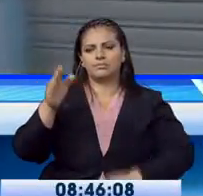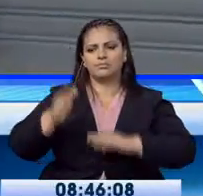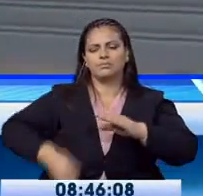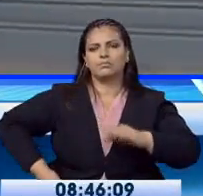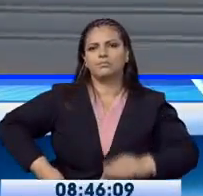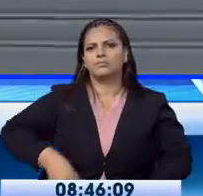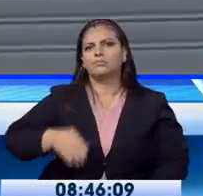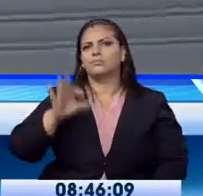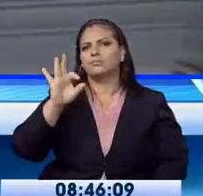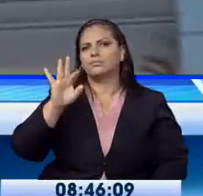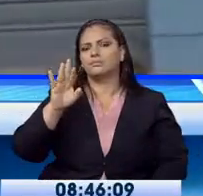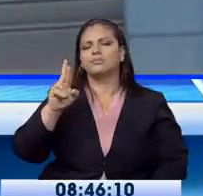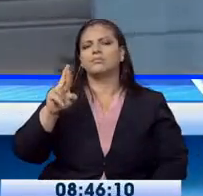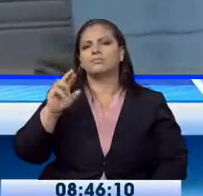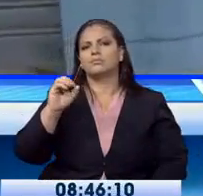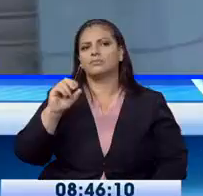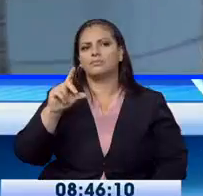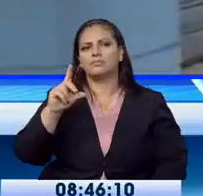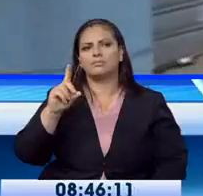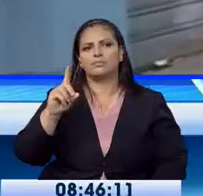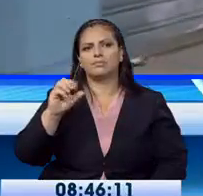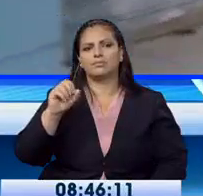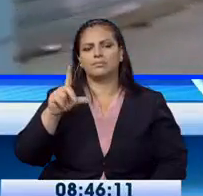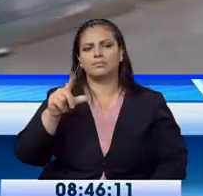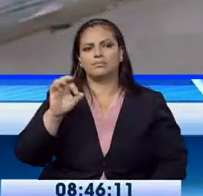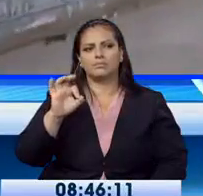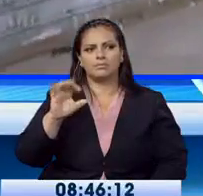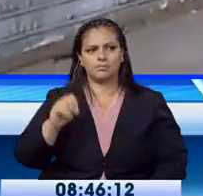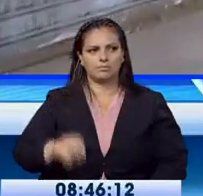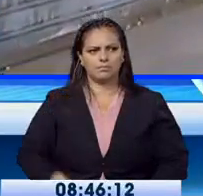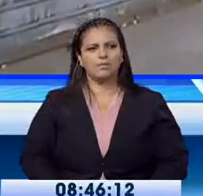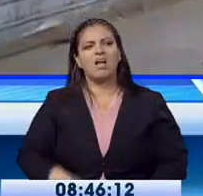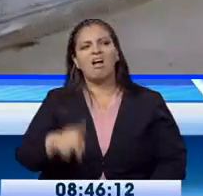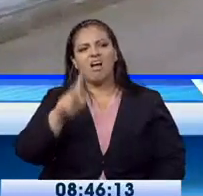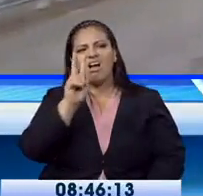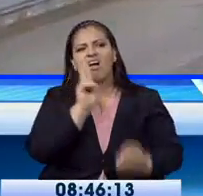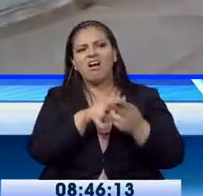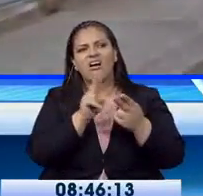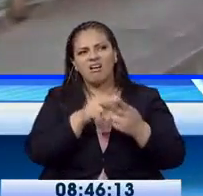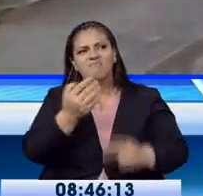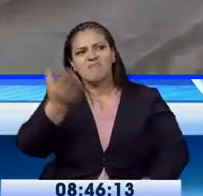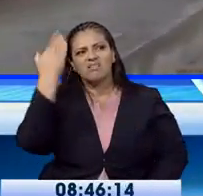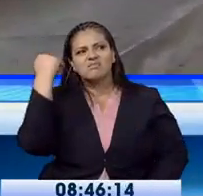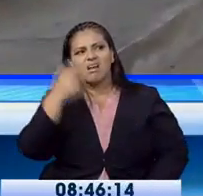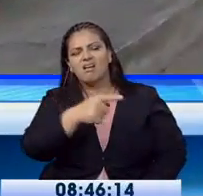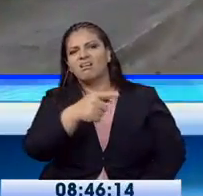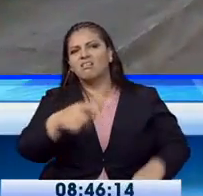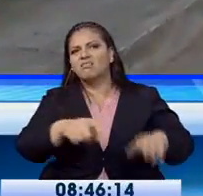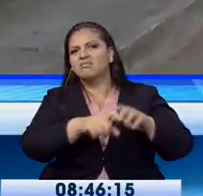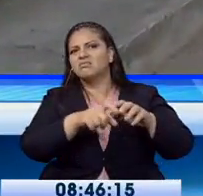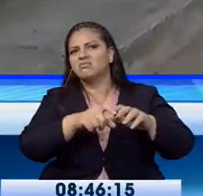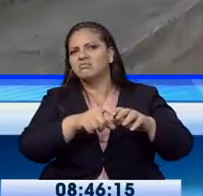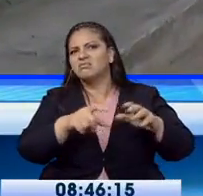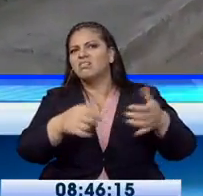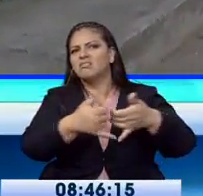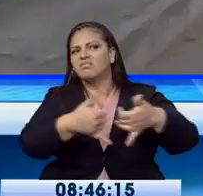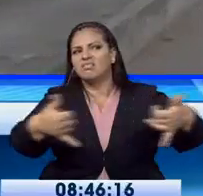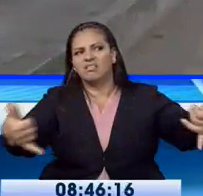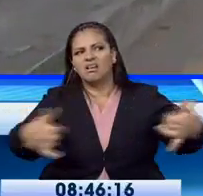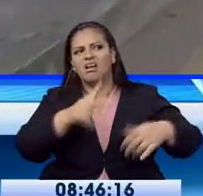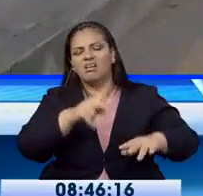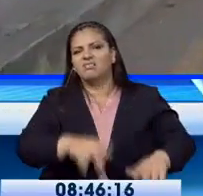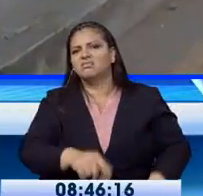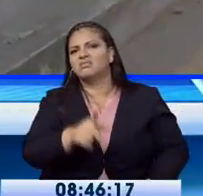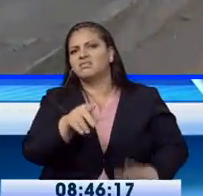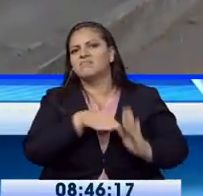verdad exacta y había ante un banco y en ese sector más acá citó sí sí sí me ubico